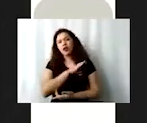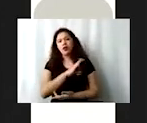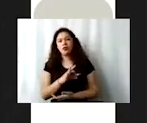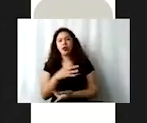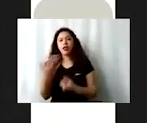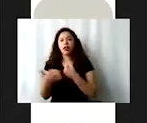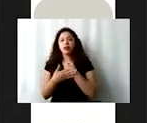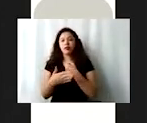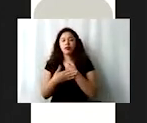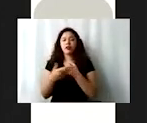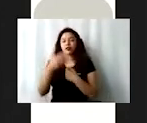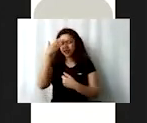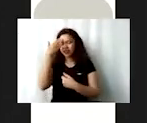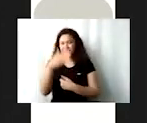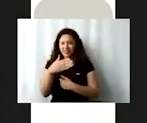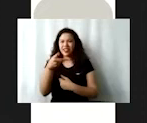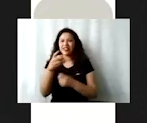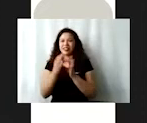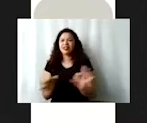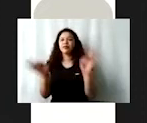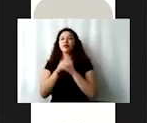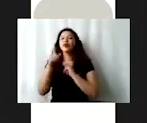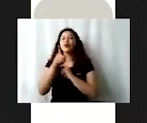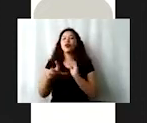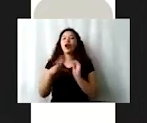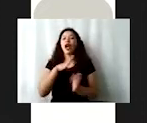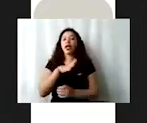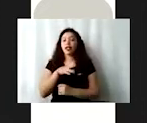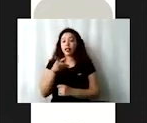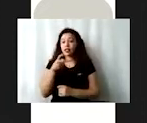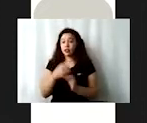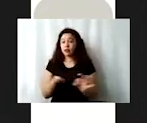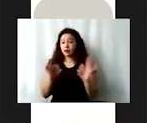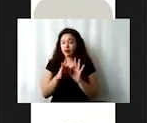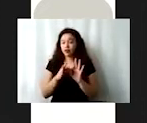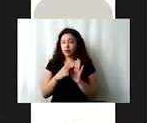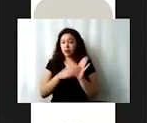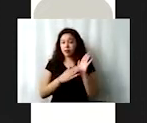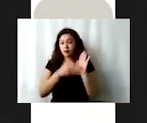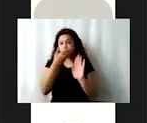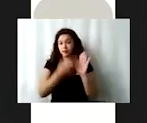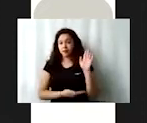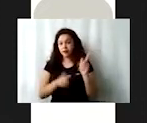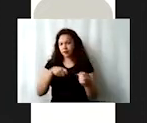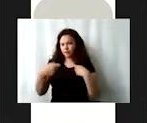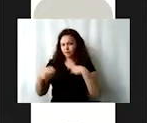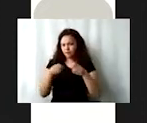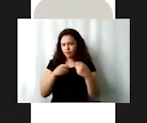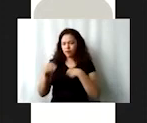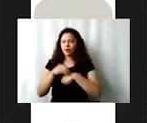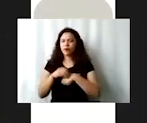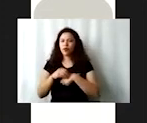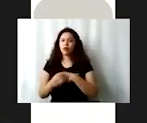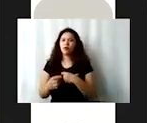adelante lo vas a saber por qué es importante que tú lo tengas. Este formato puede ser flexible, tú le puedes agregar o